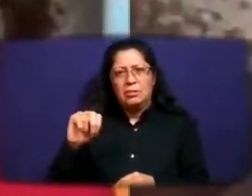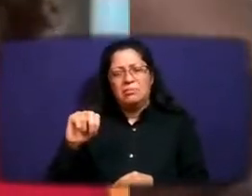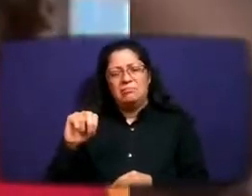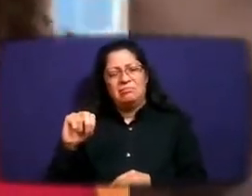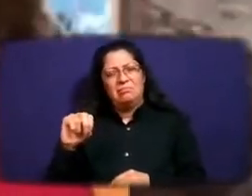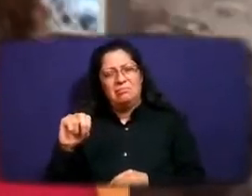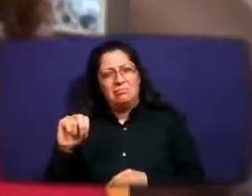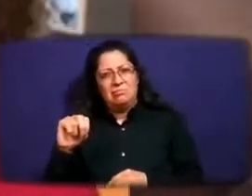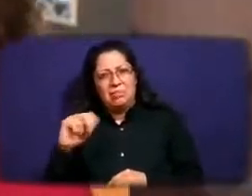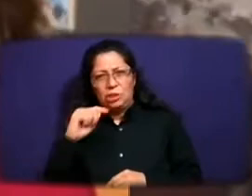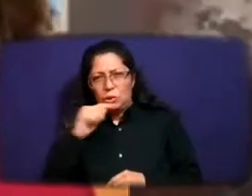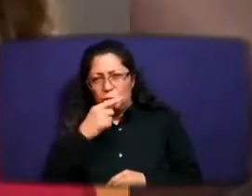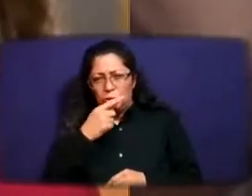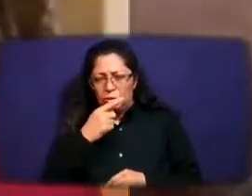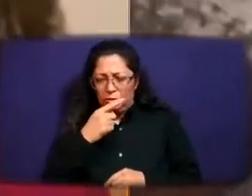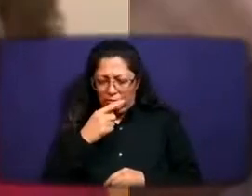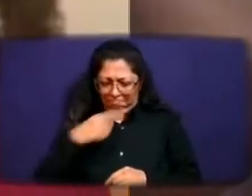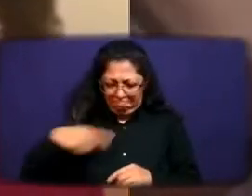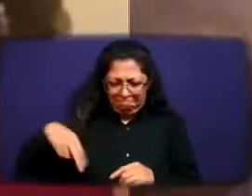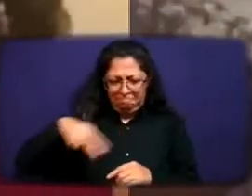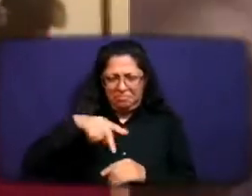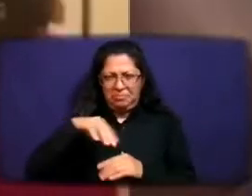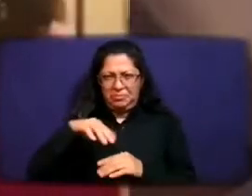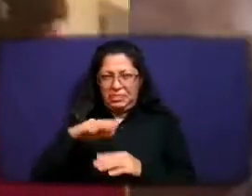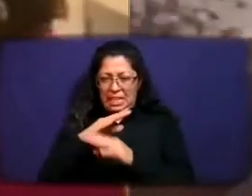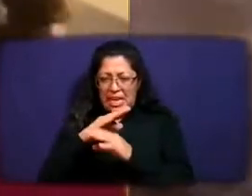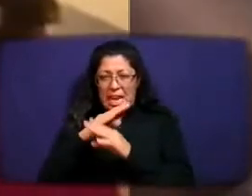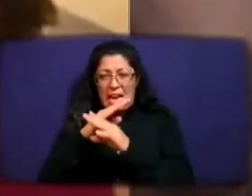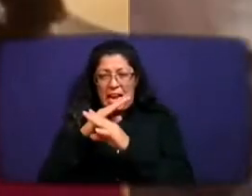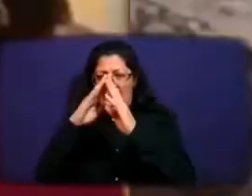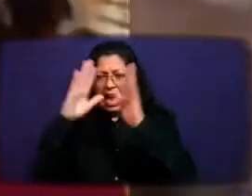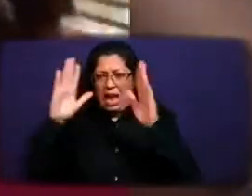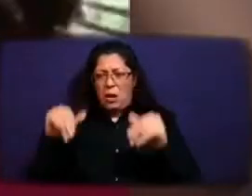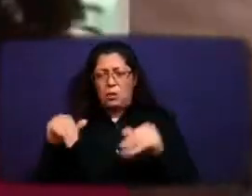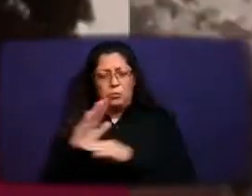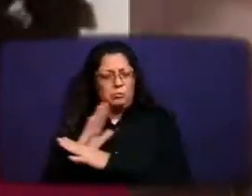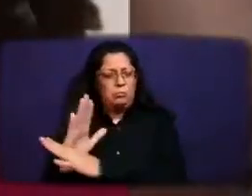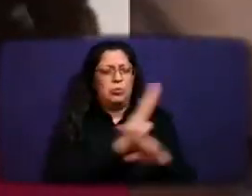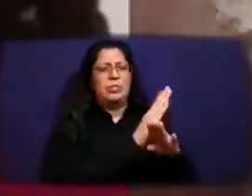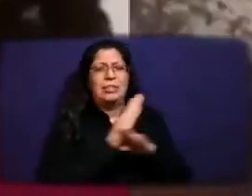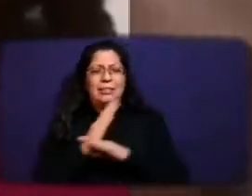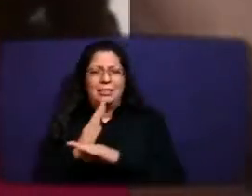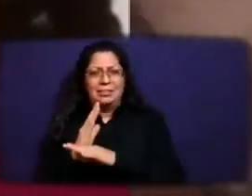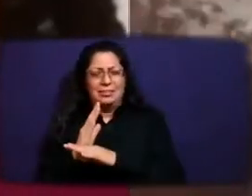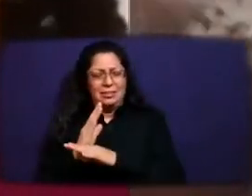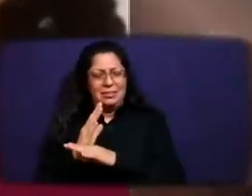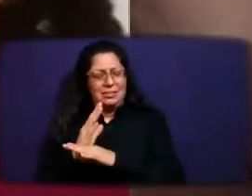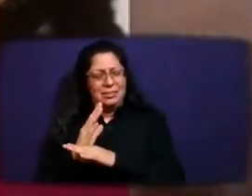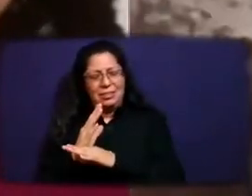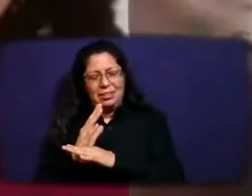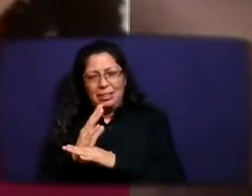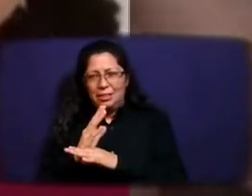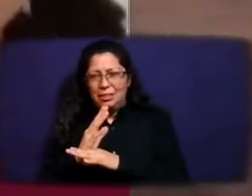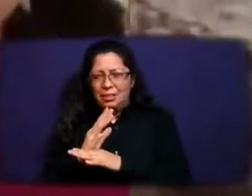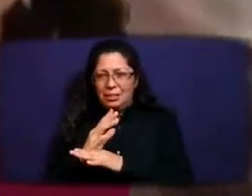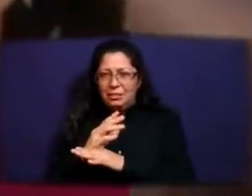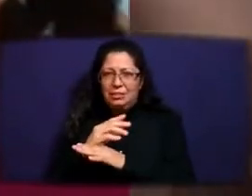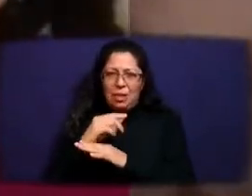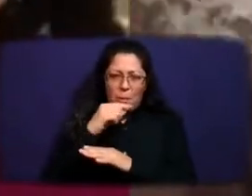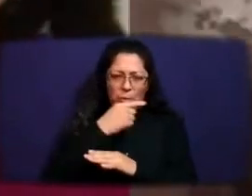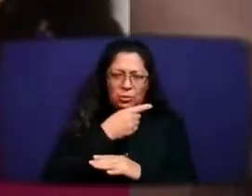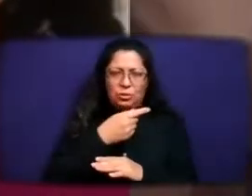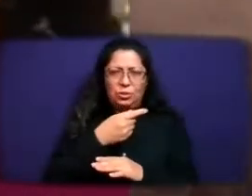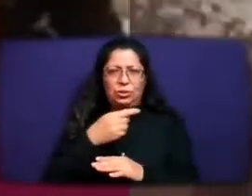Camina un círculo de protección alrededor de la casa con maíz azul oaxaqueño.